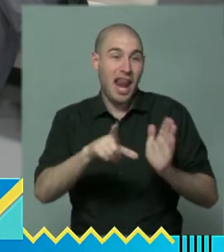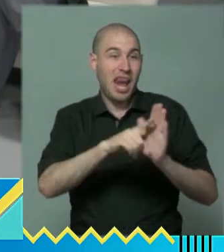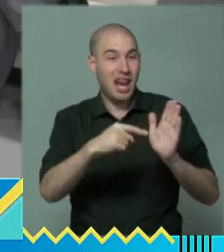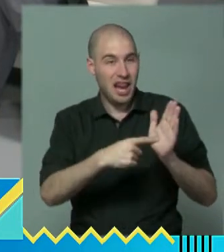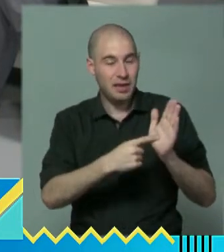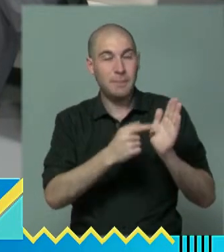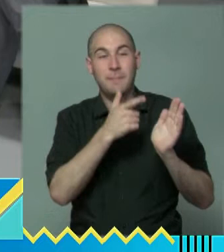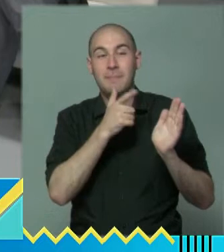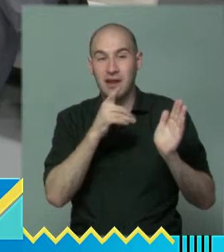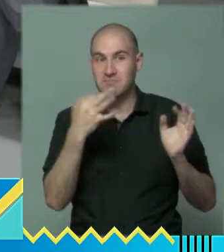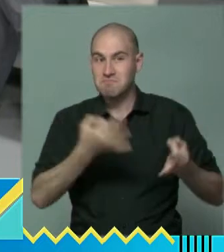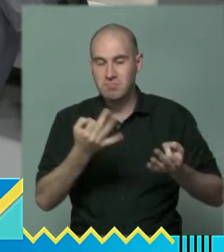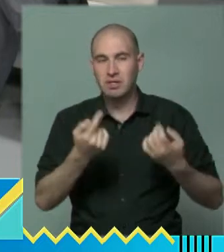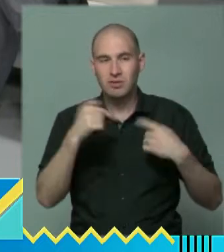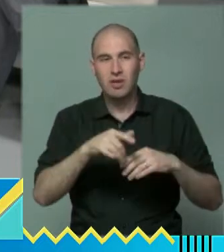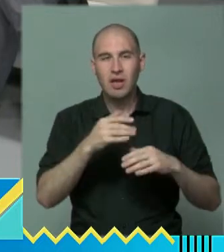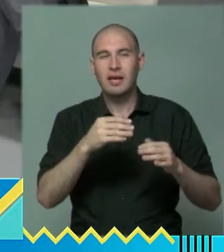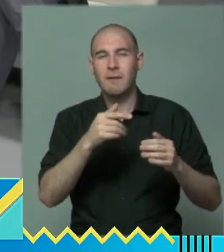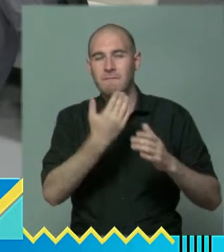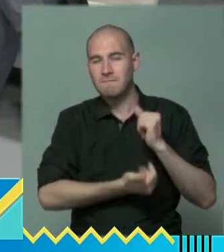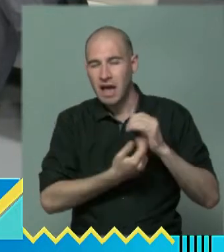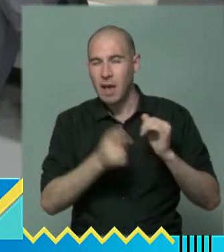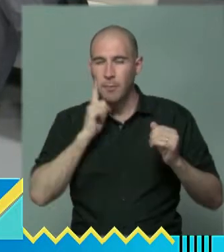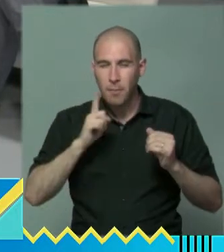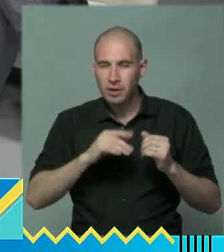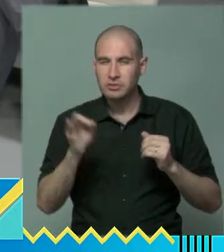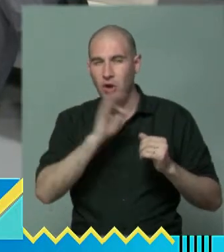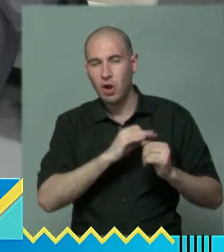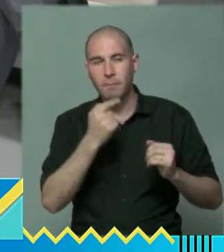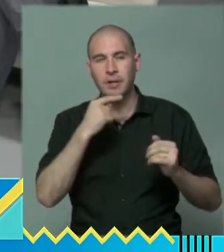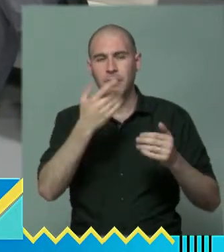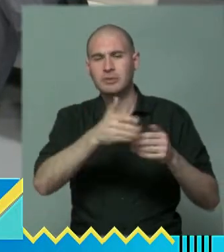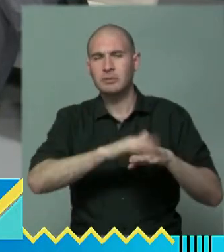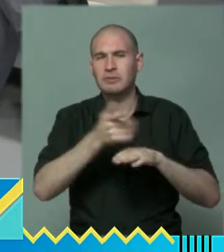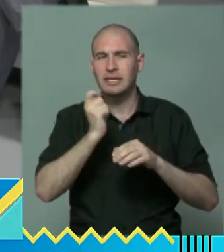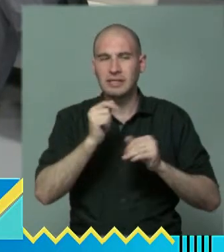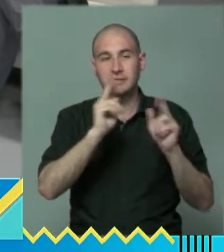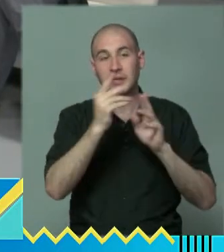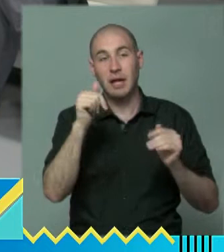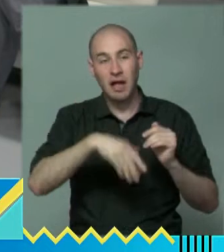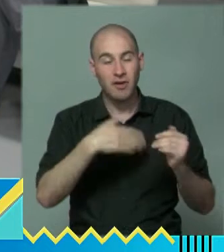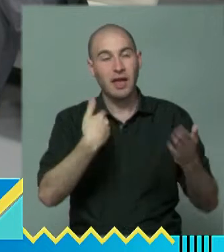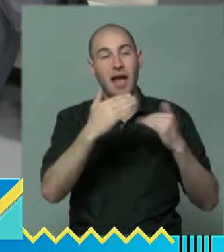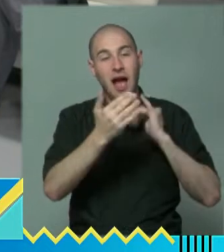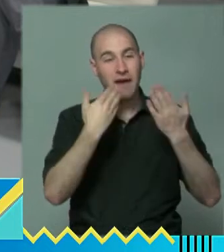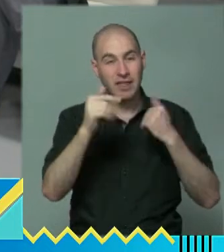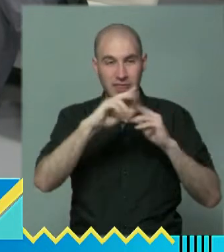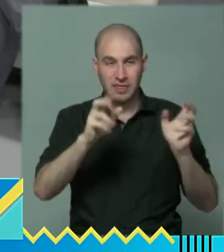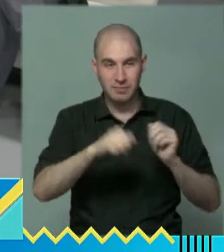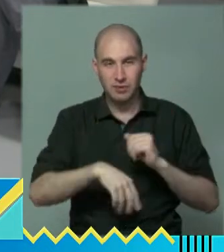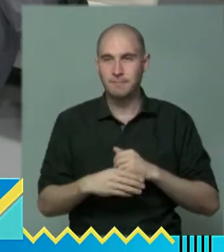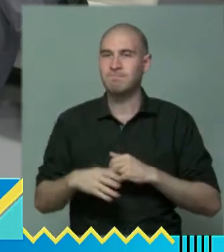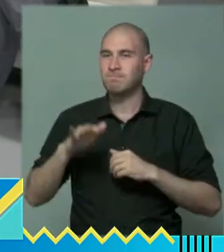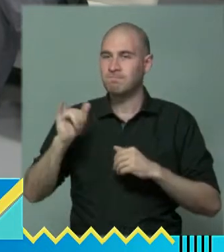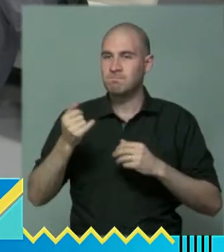que aparentemente está tan buena, se puede llegar a vulnerar, si no, cuáles son las partes implicadas. Bueno, sobre esto vamos a abordar en el día de hoy. Y